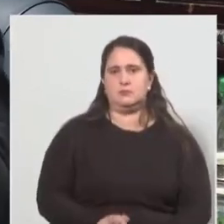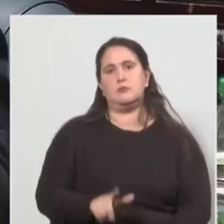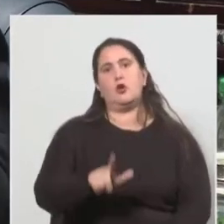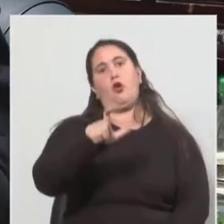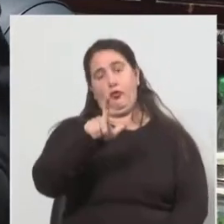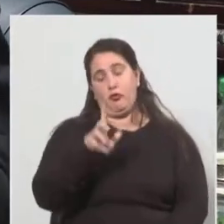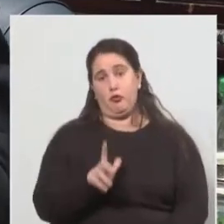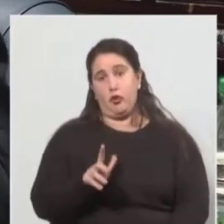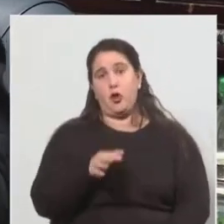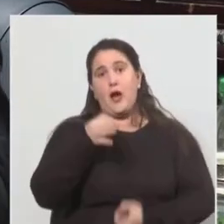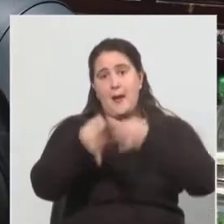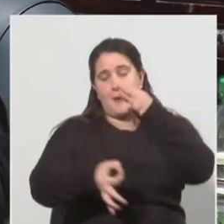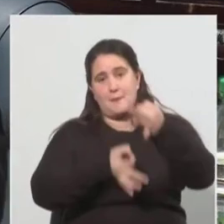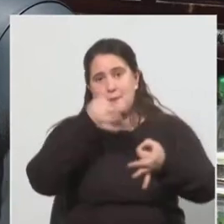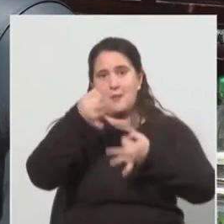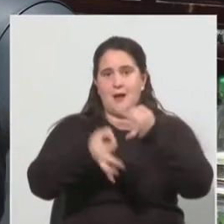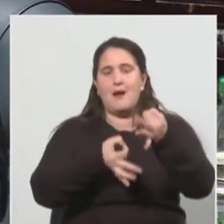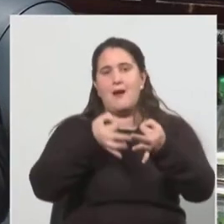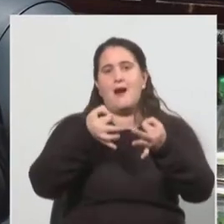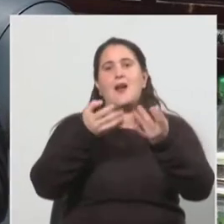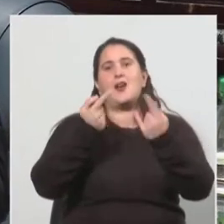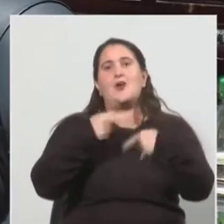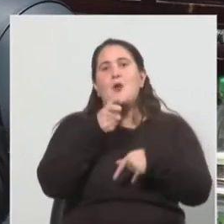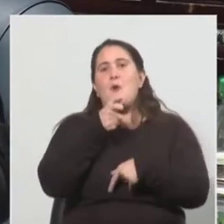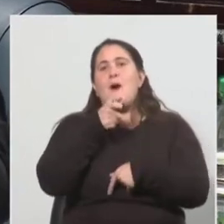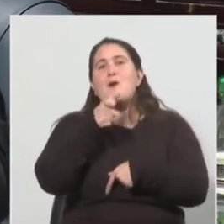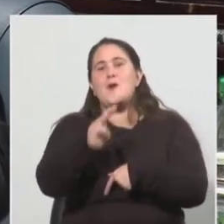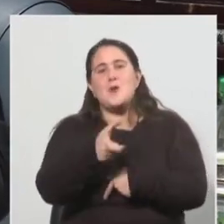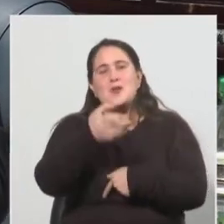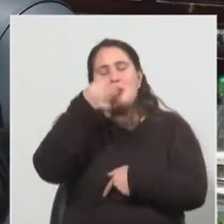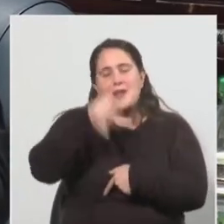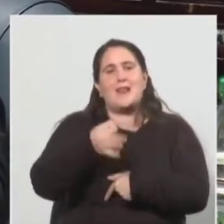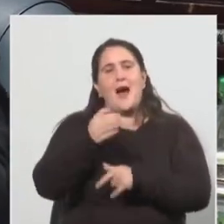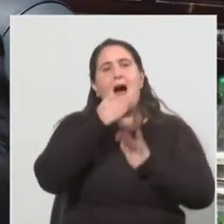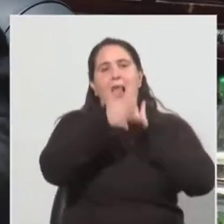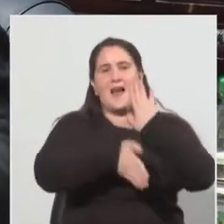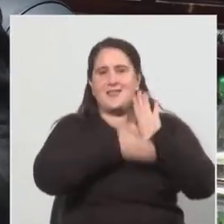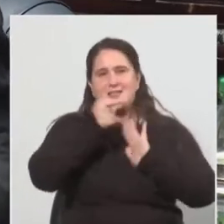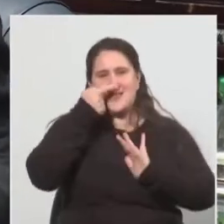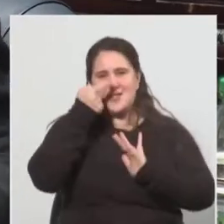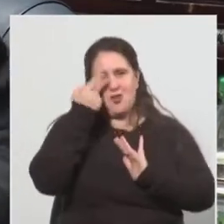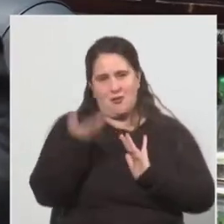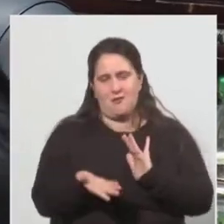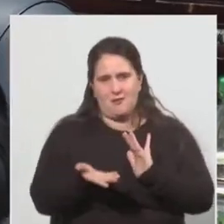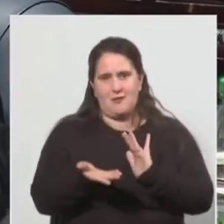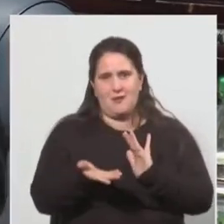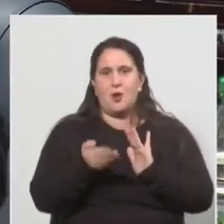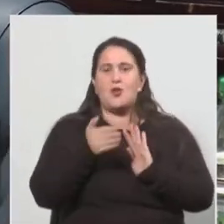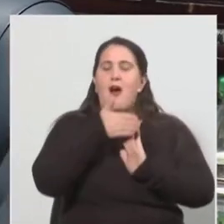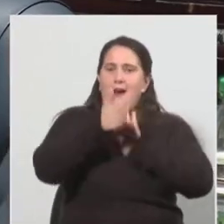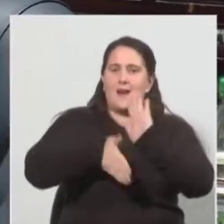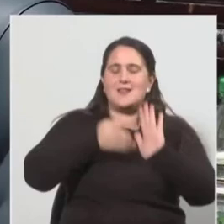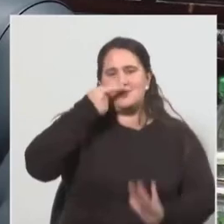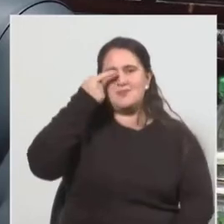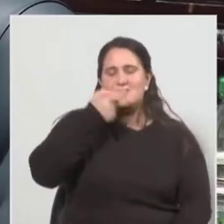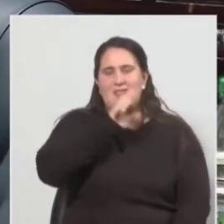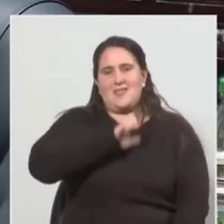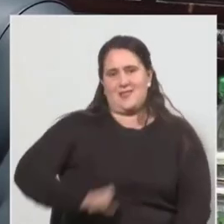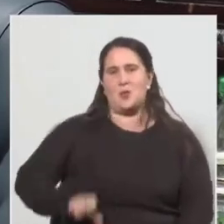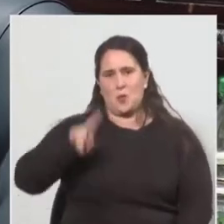obviamente fundadas a la luz de un criterio del interés nacional, del interés del Estado